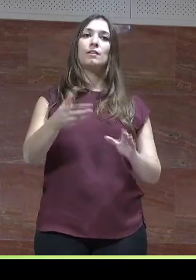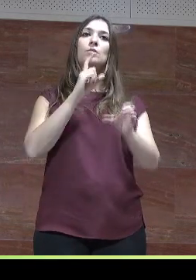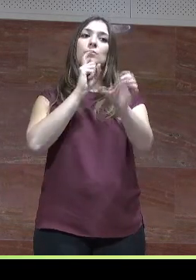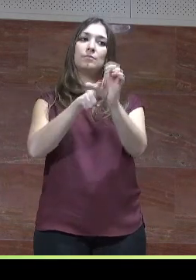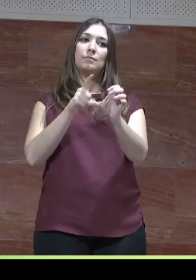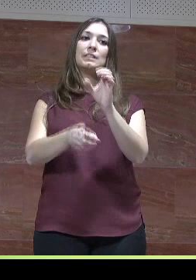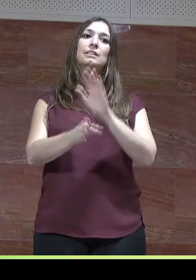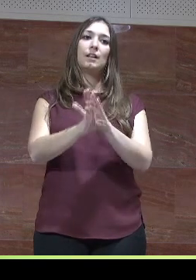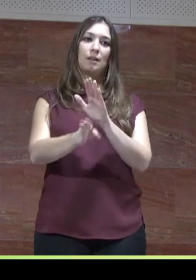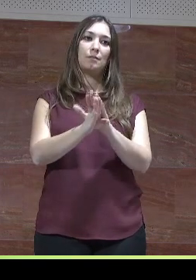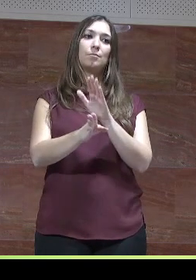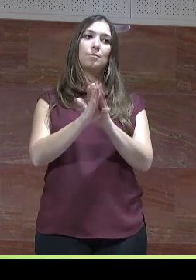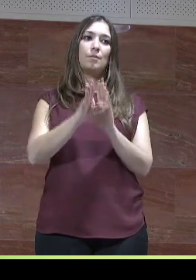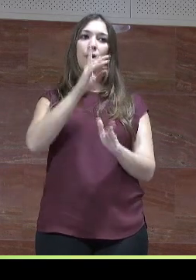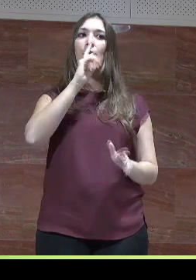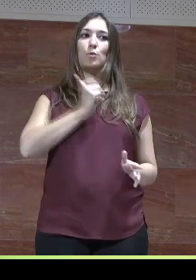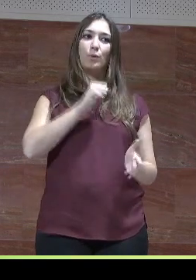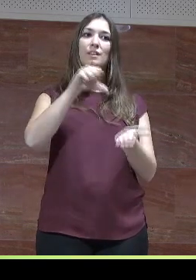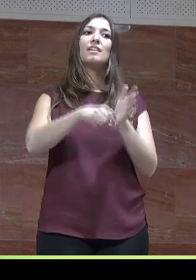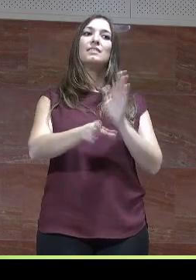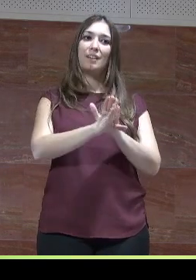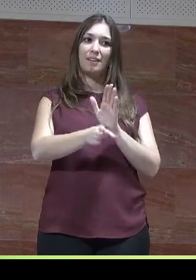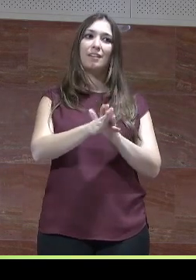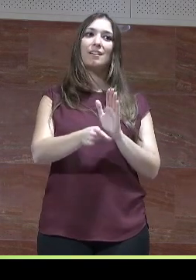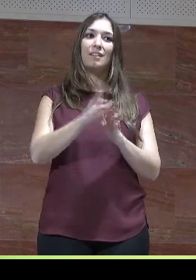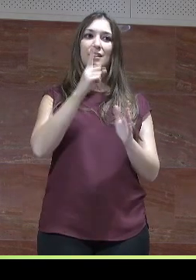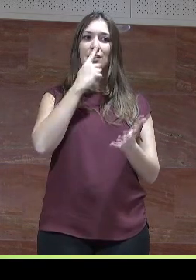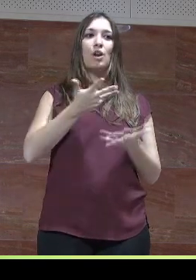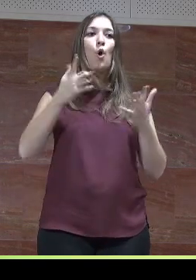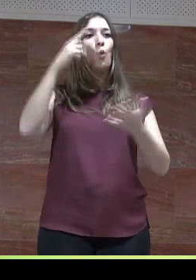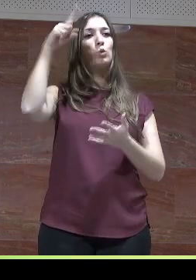participando, aprovechando todas las ofertas